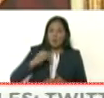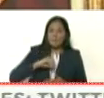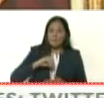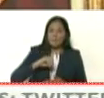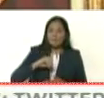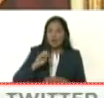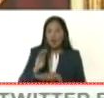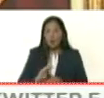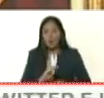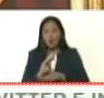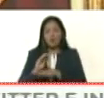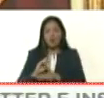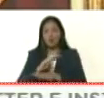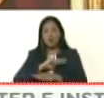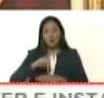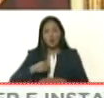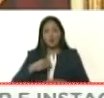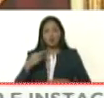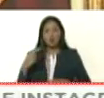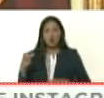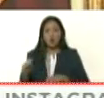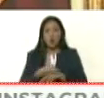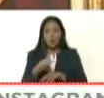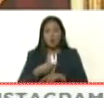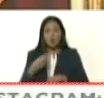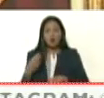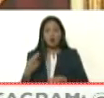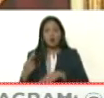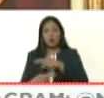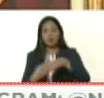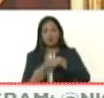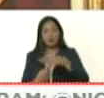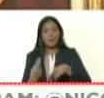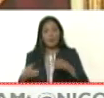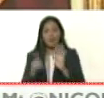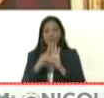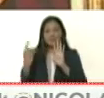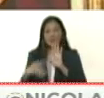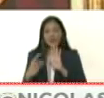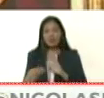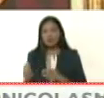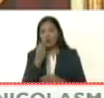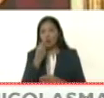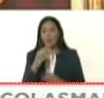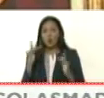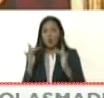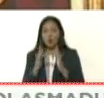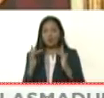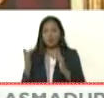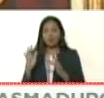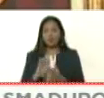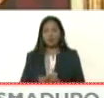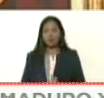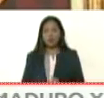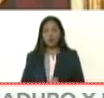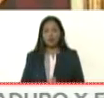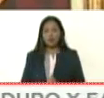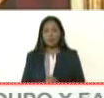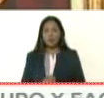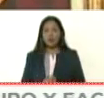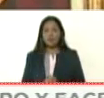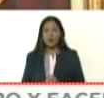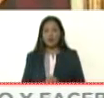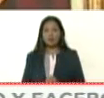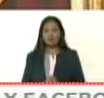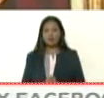protección por parte del gobierno revolucionario para garantizar su derecho a la alimentación. Vamos a hacer un pase antes de hacer algunos anuncios